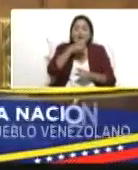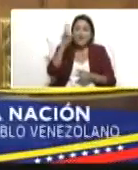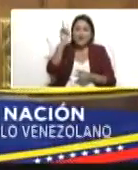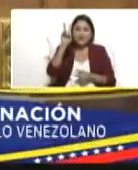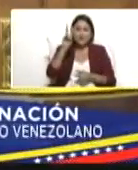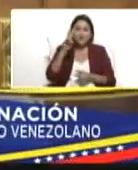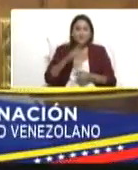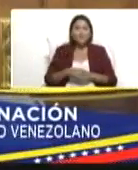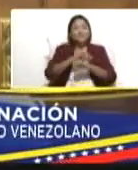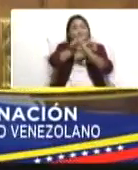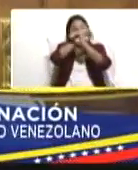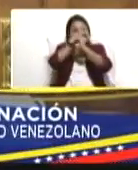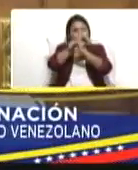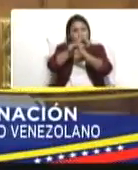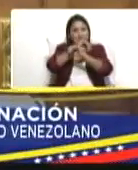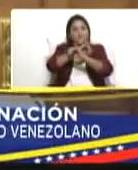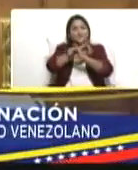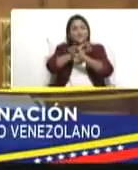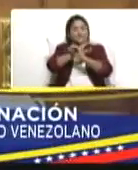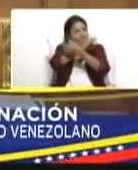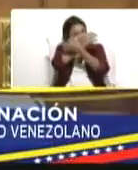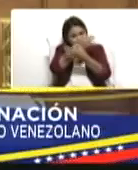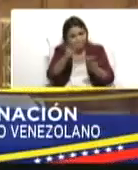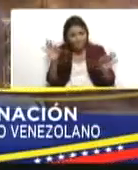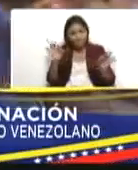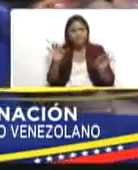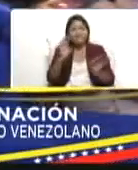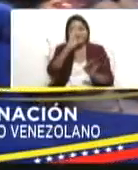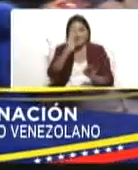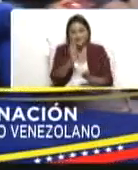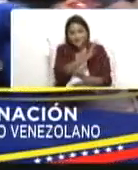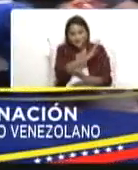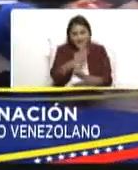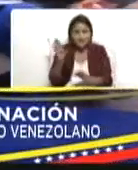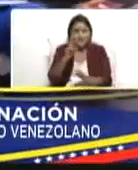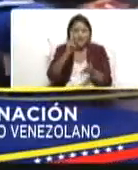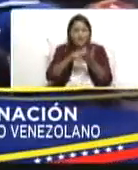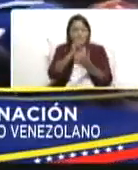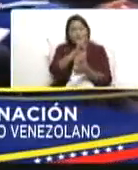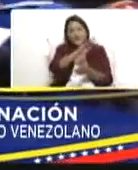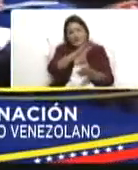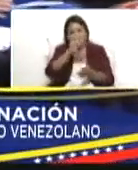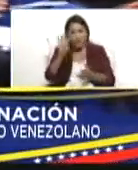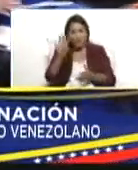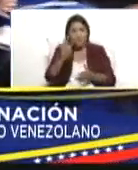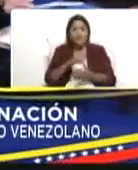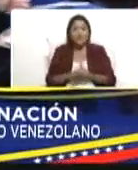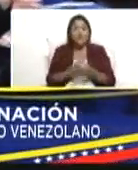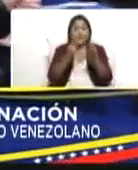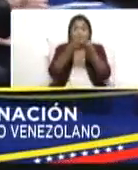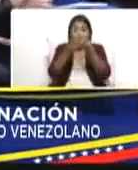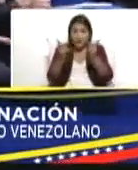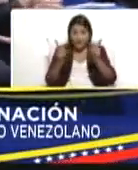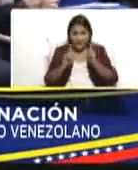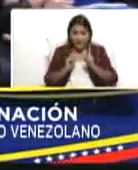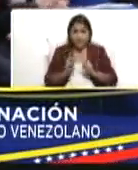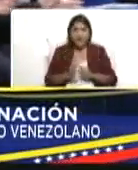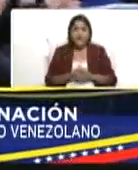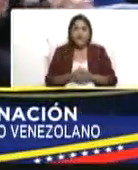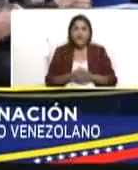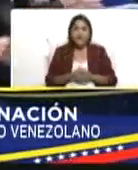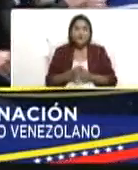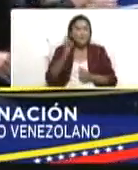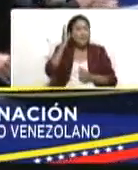patria un saludable vigoroso y bendecido 2024 para todos y